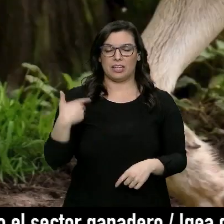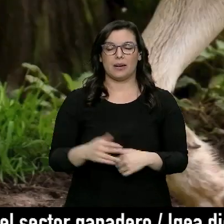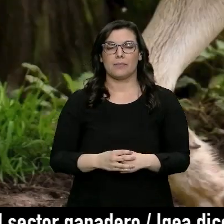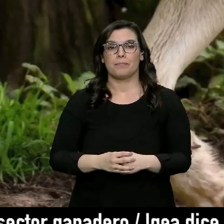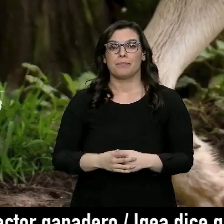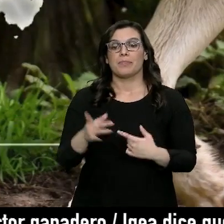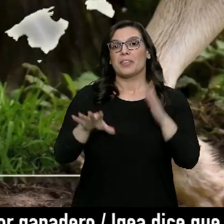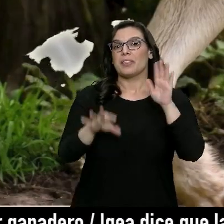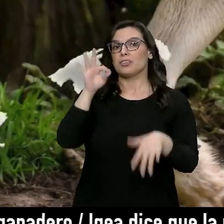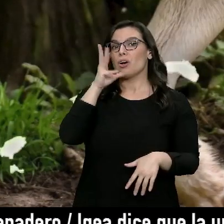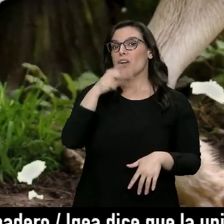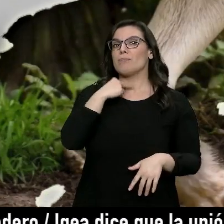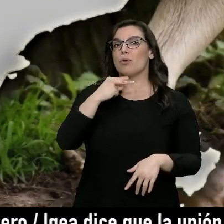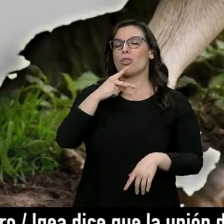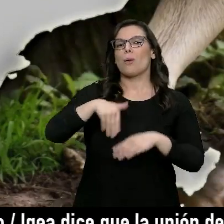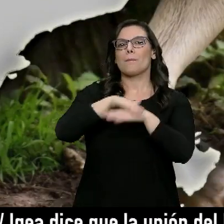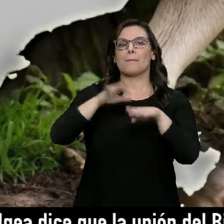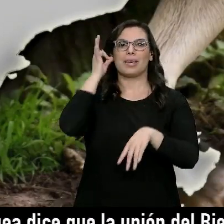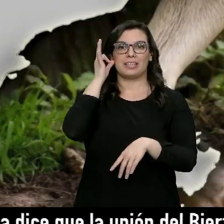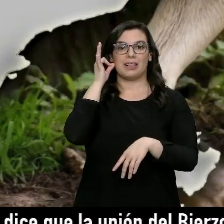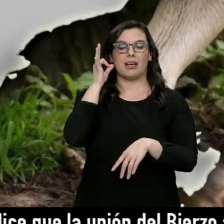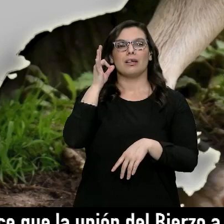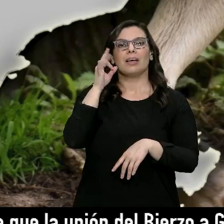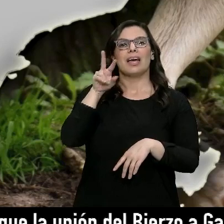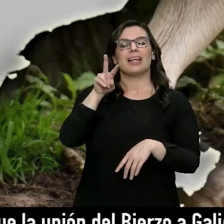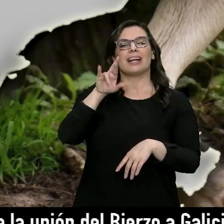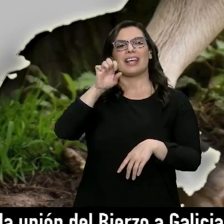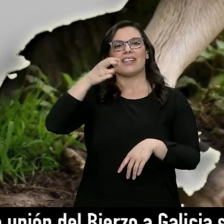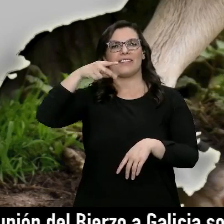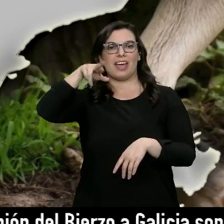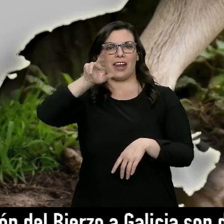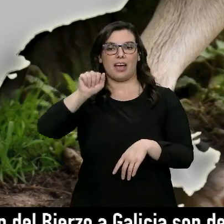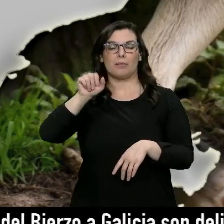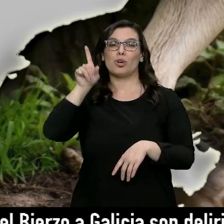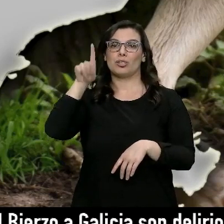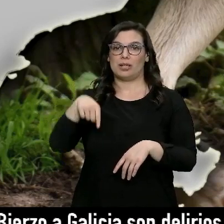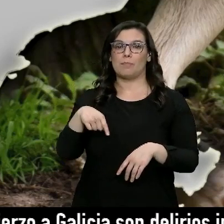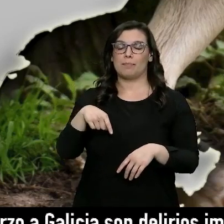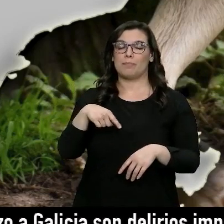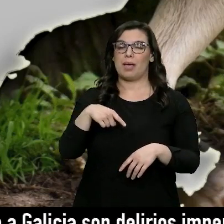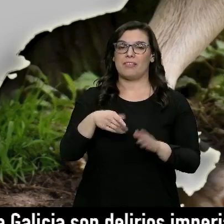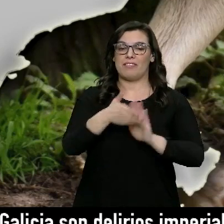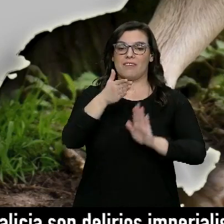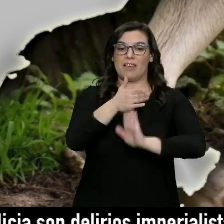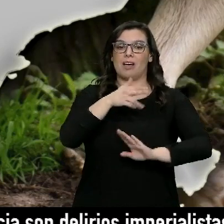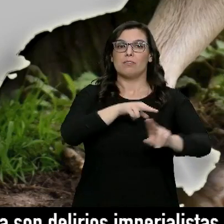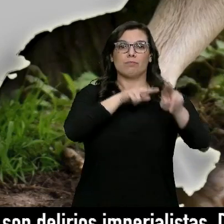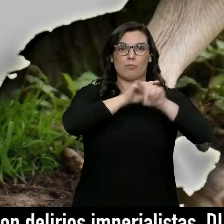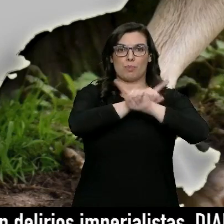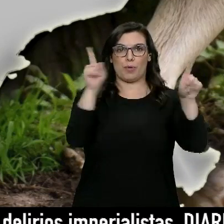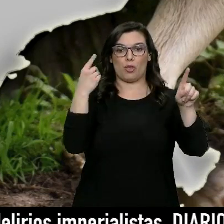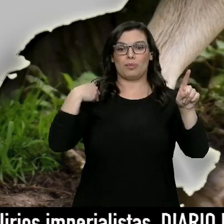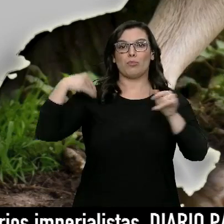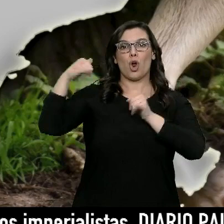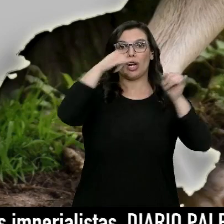La decisión es ahora de la ministra Teresa Rivera, pero es un paso más para prohibir la caza del lobo también al norte del Duero. Al sur ya estaba